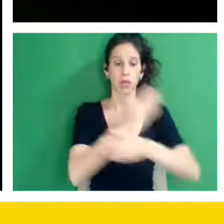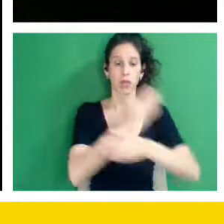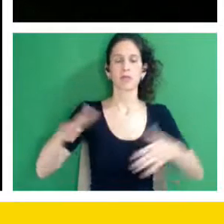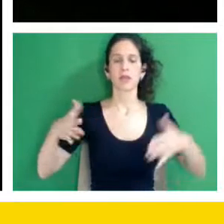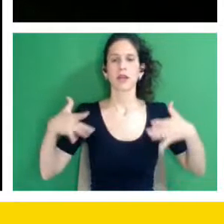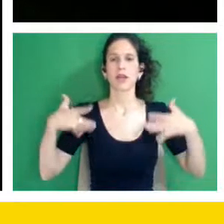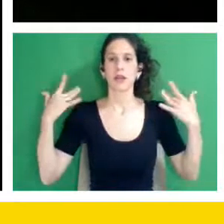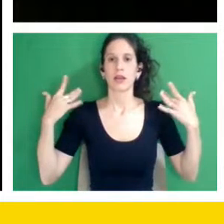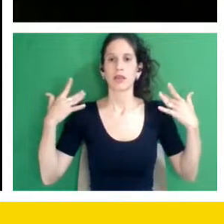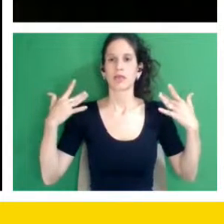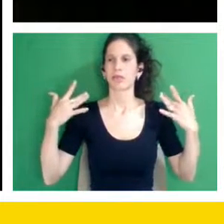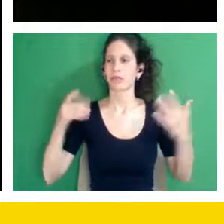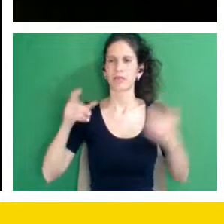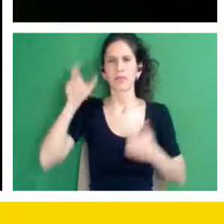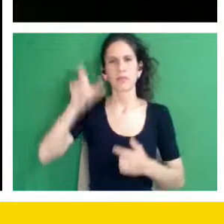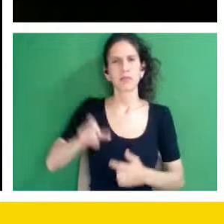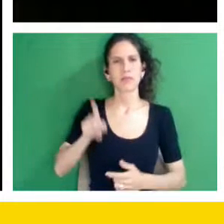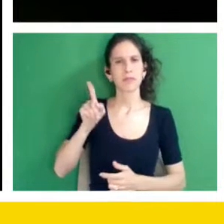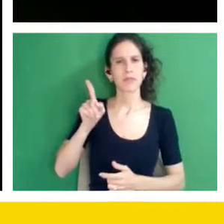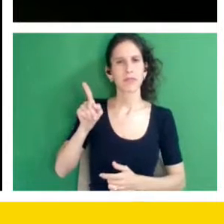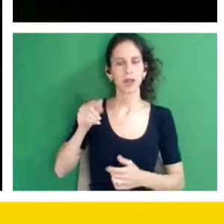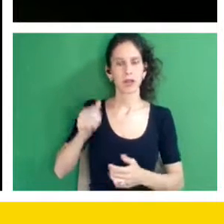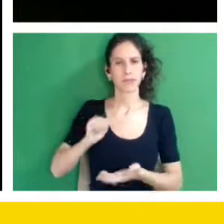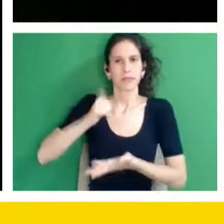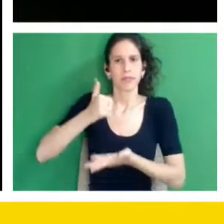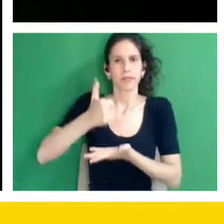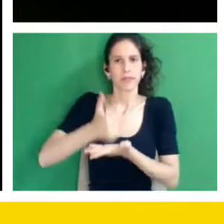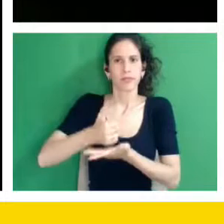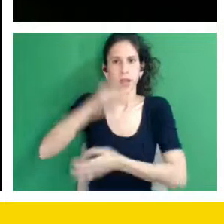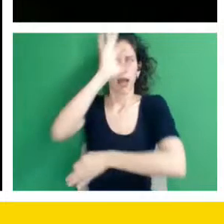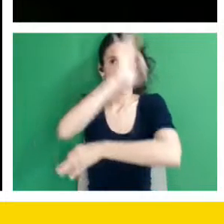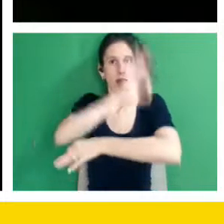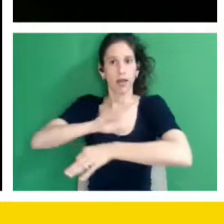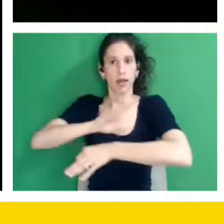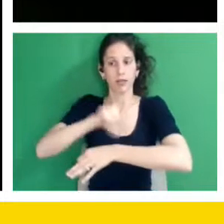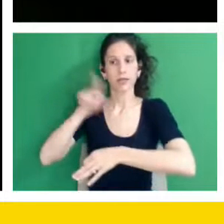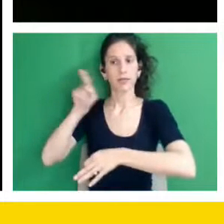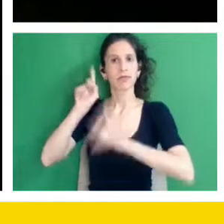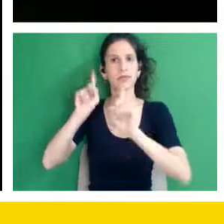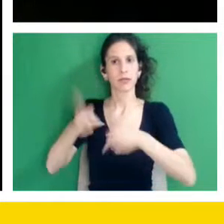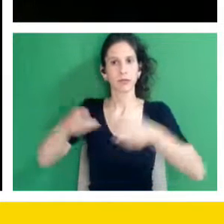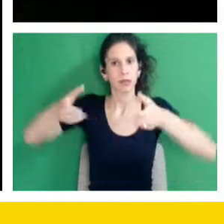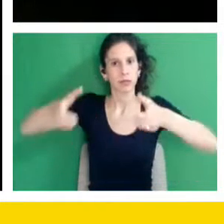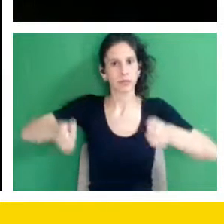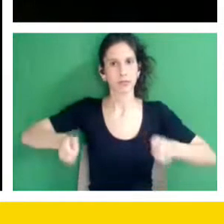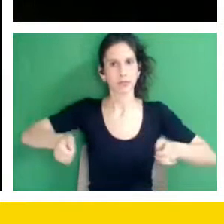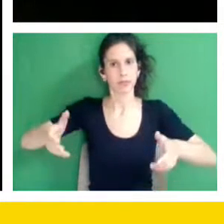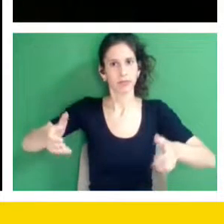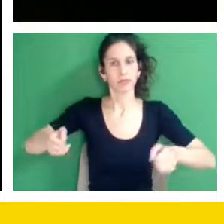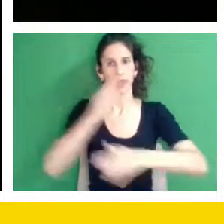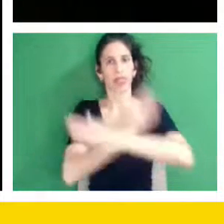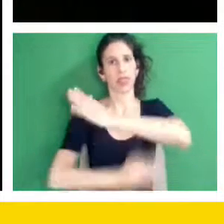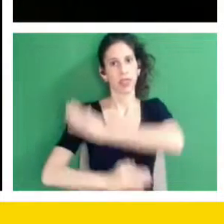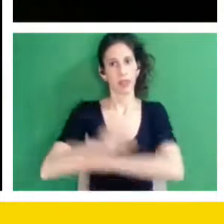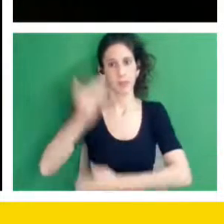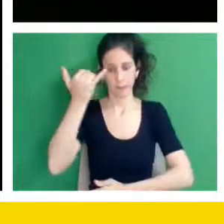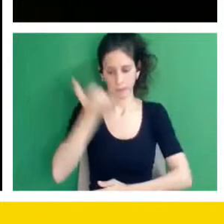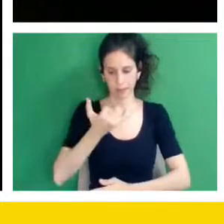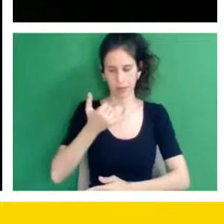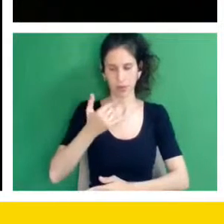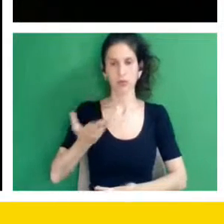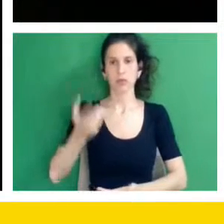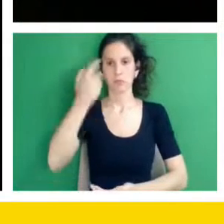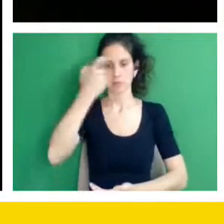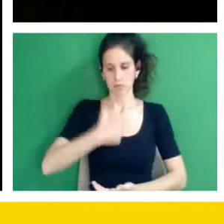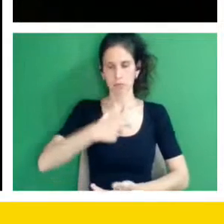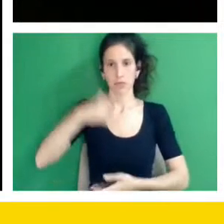soy arquitecto y uso una silla de ruedas desde hace 30 años. Entonces, esto nos dio esperanzas a las personas con discapacidad, ya